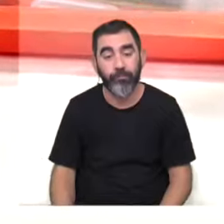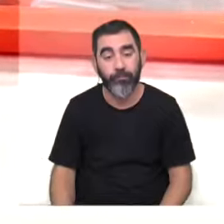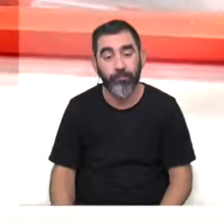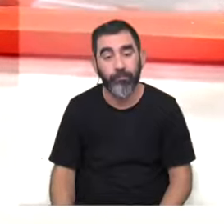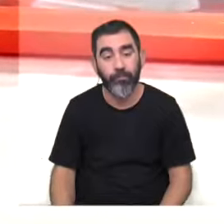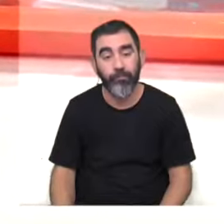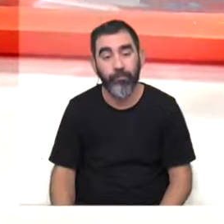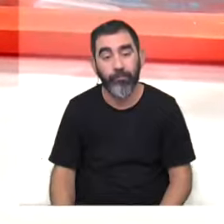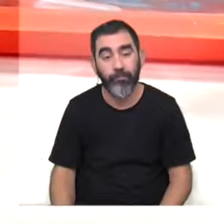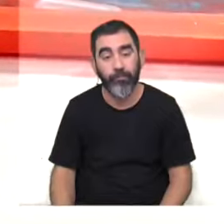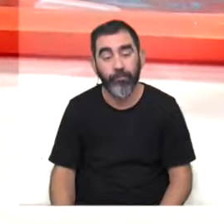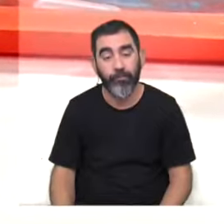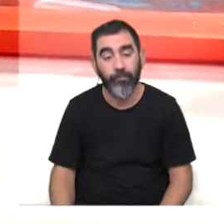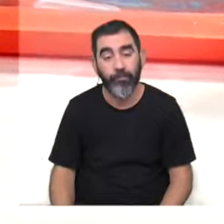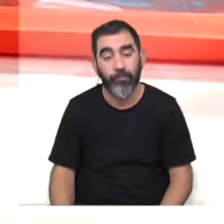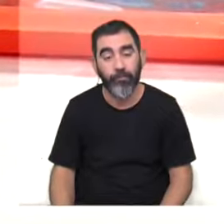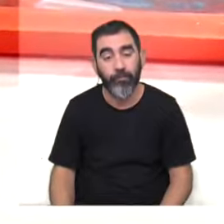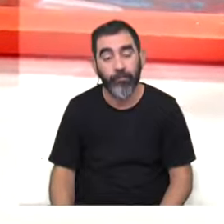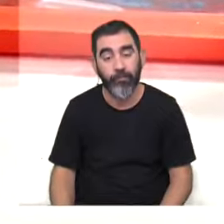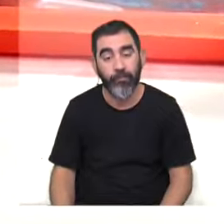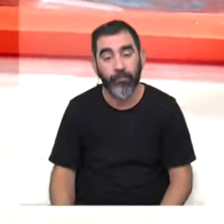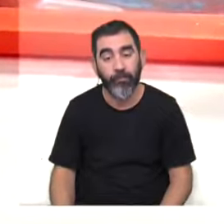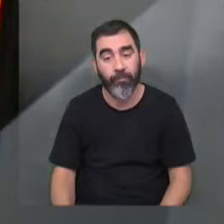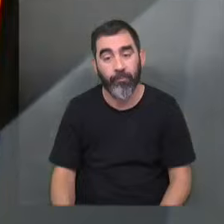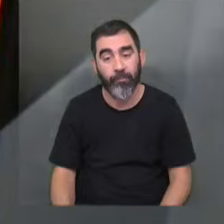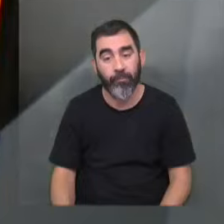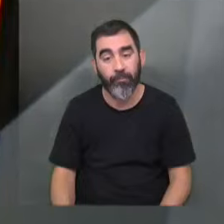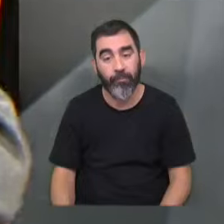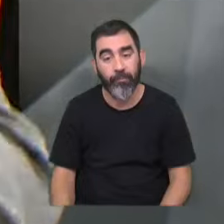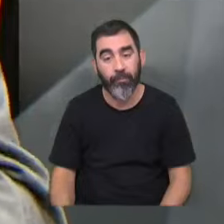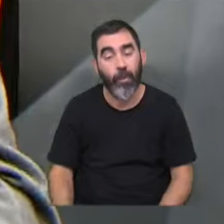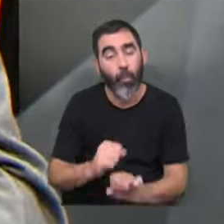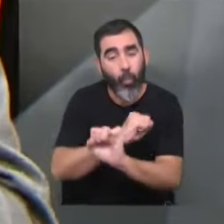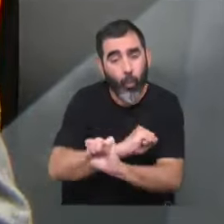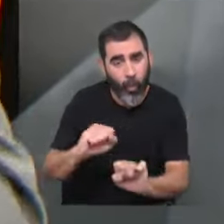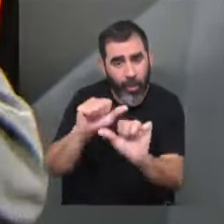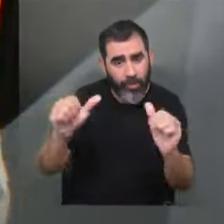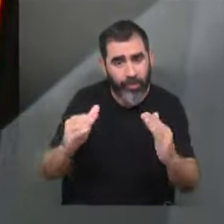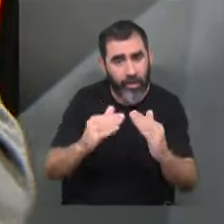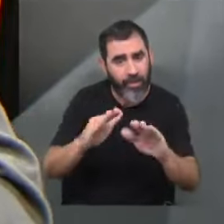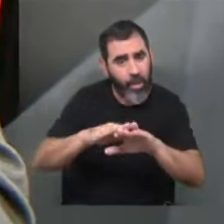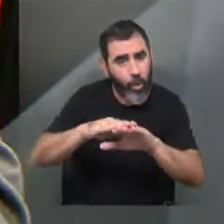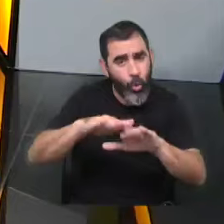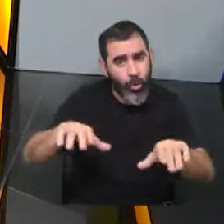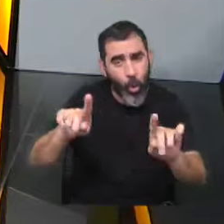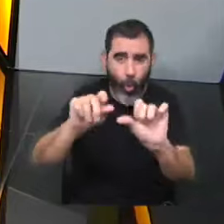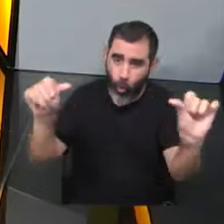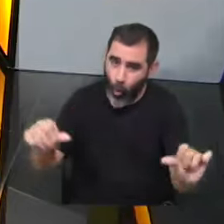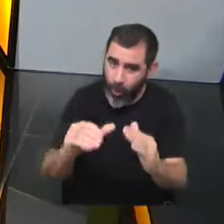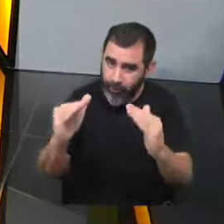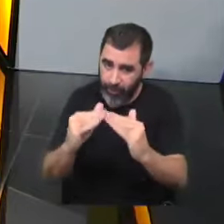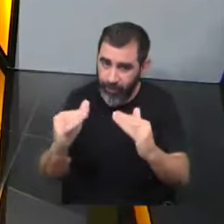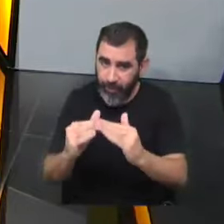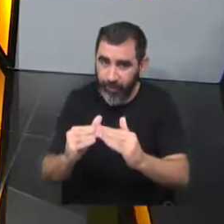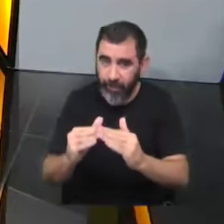Tengo una pregunta importante. ¿Se hacen, pueden hacerlo en sus casas niños o niños no hagan esto en sus casas?